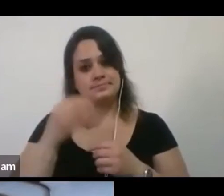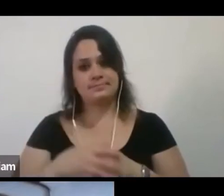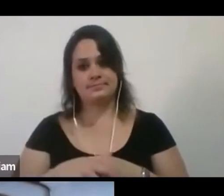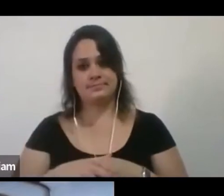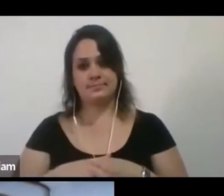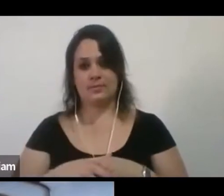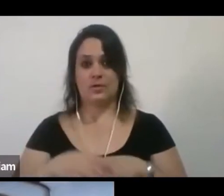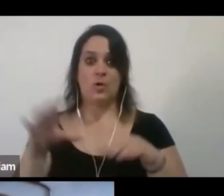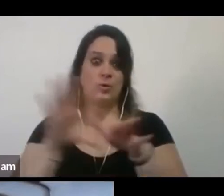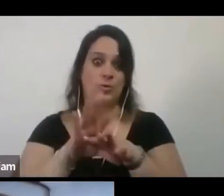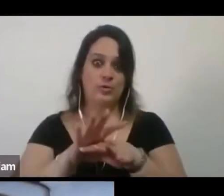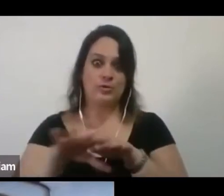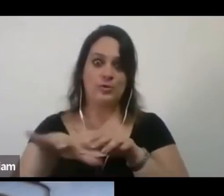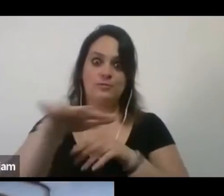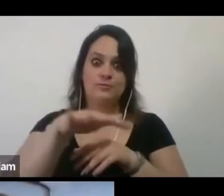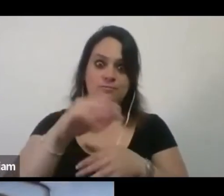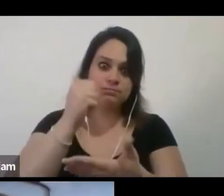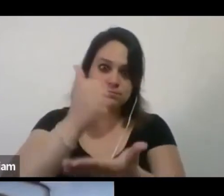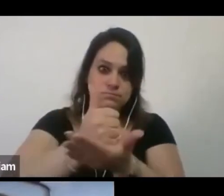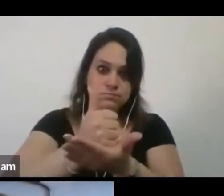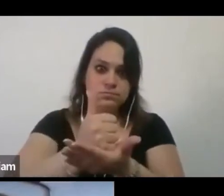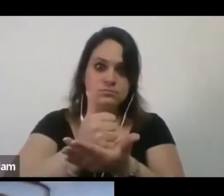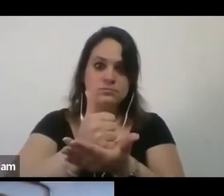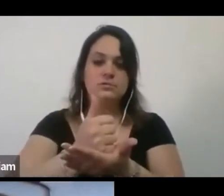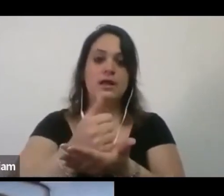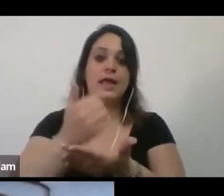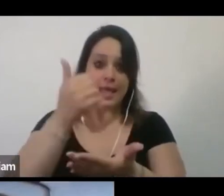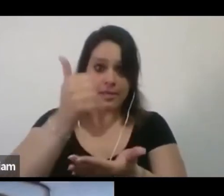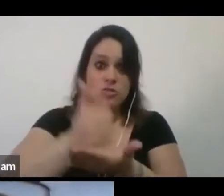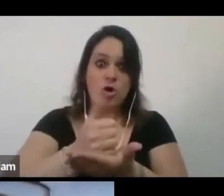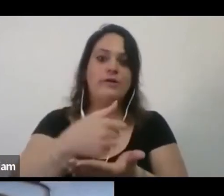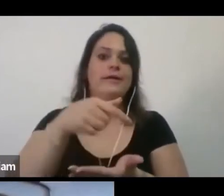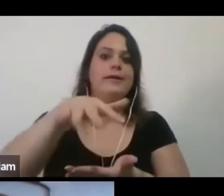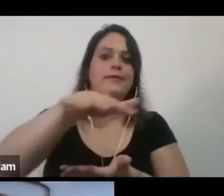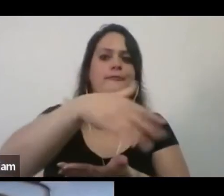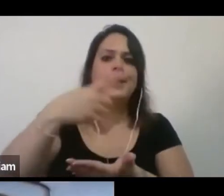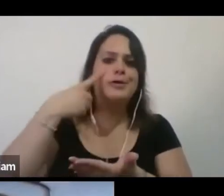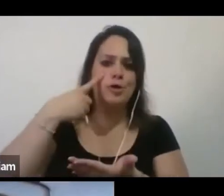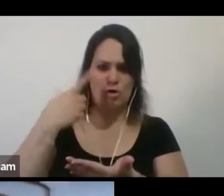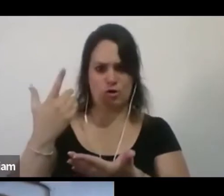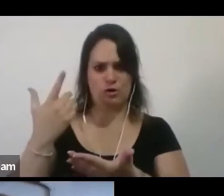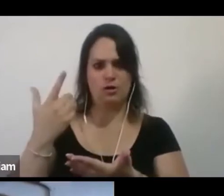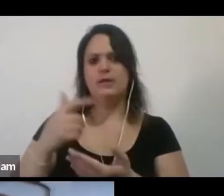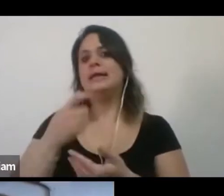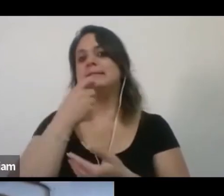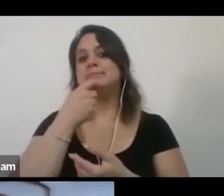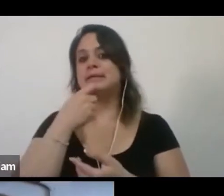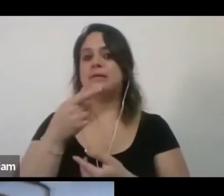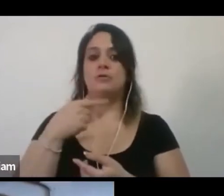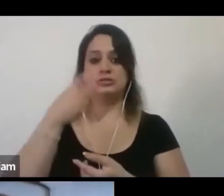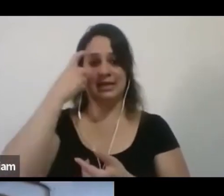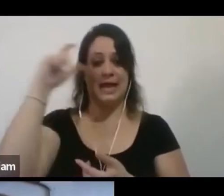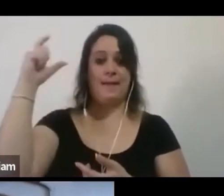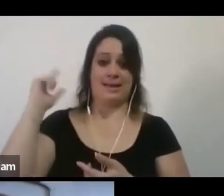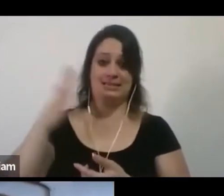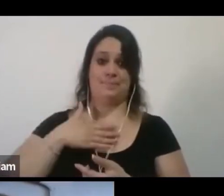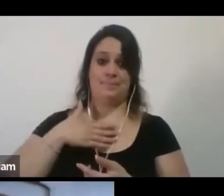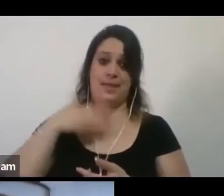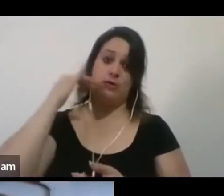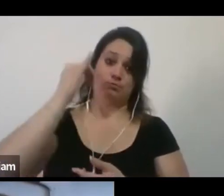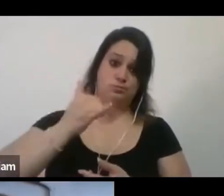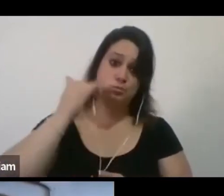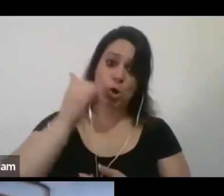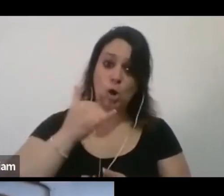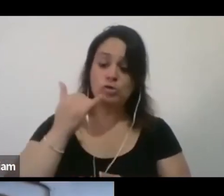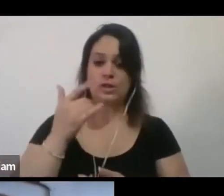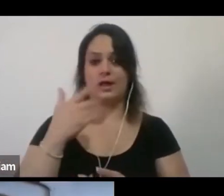ese momento y conozco el ámbito. Porque si yo te tuviera que contar mi experiencia dentro